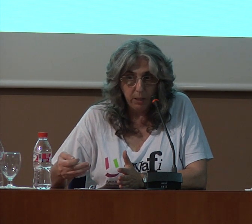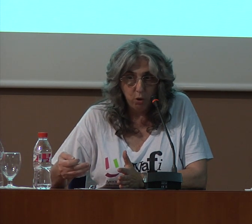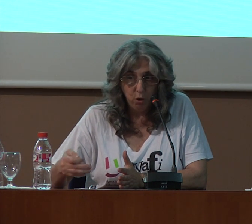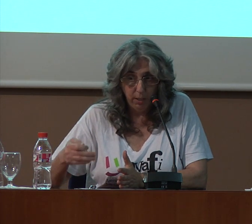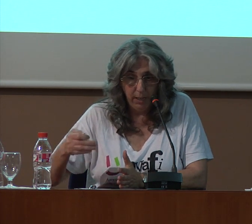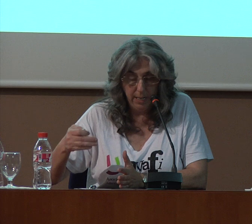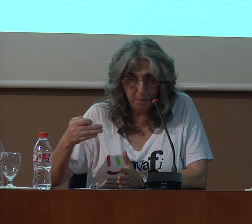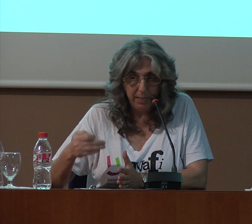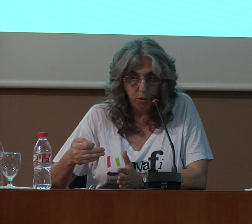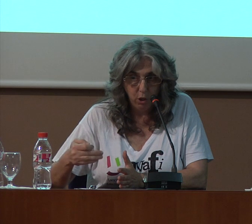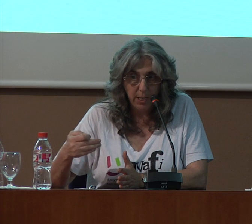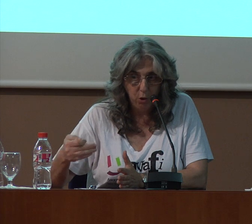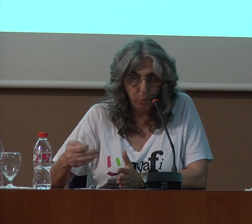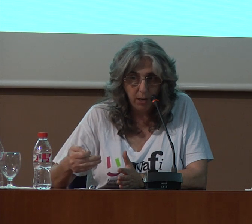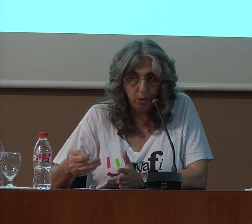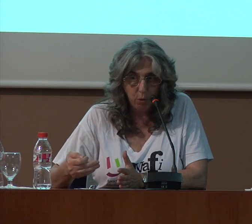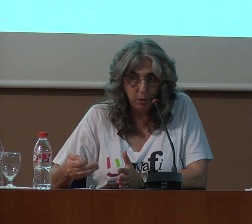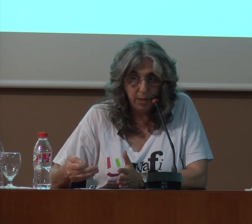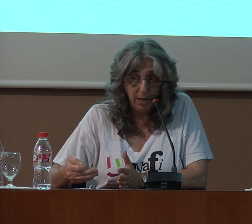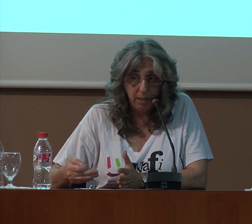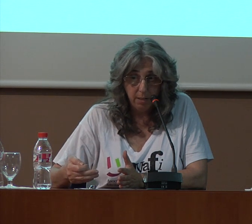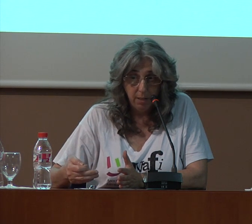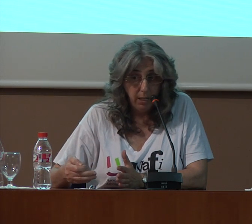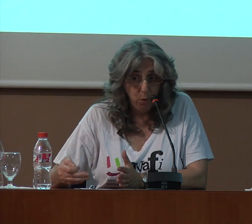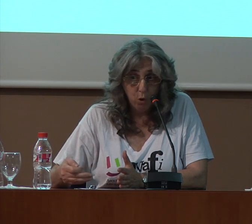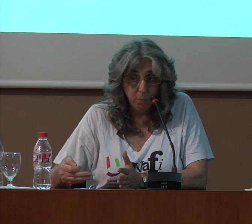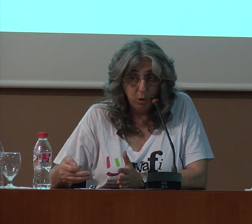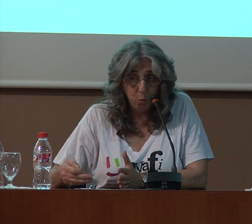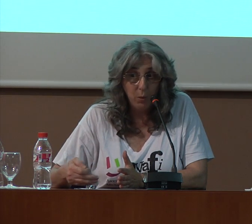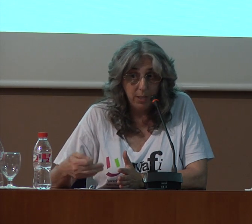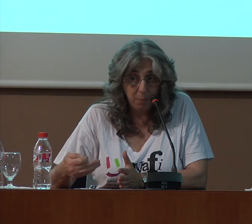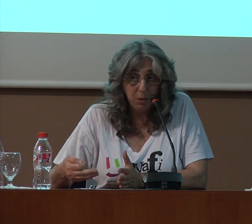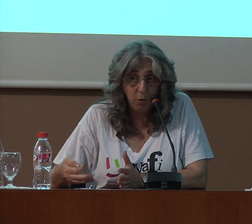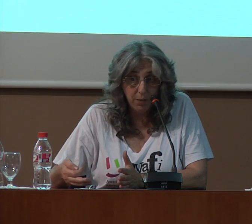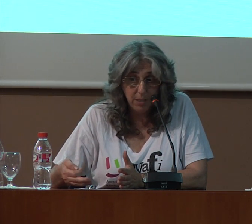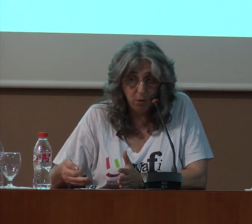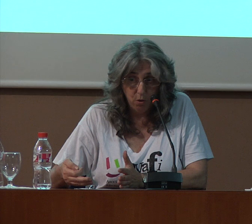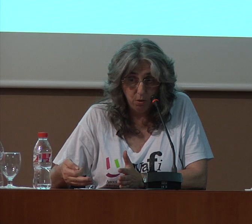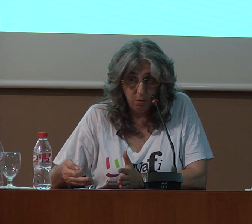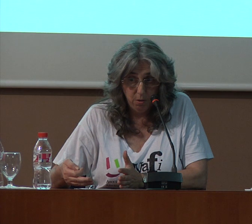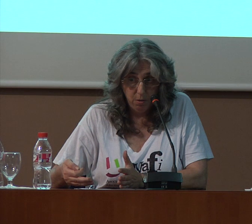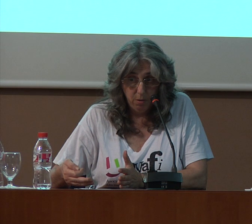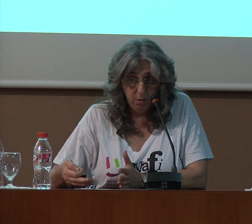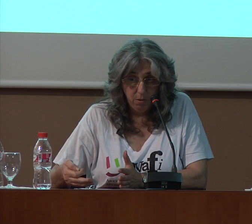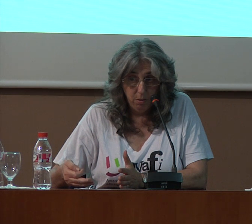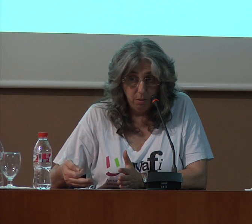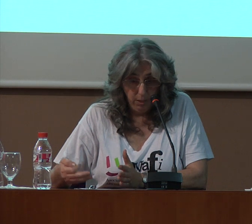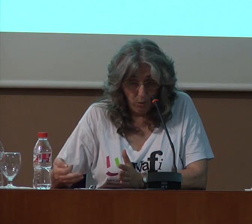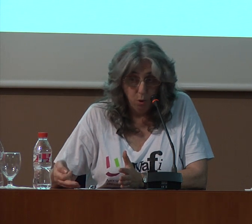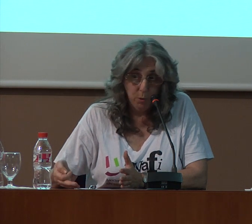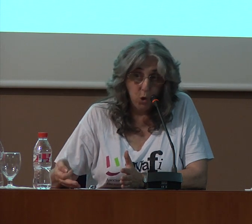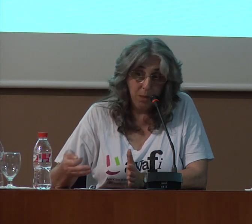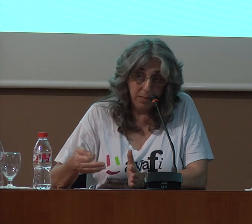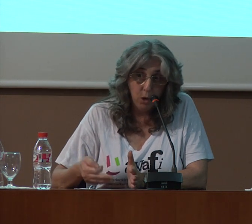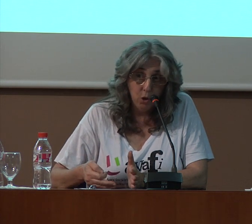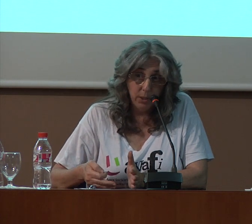todo momento las limitaciones y a lo que puede y a lo que no puede llegar. Y luego, sobre todo, un buen tratamiento físico.